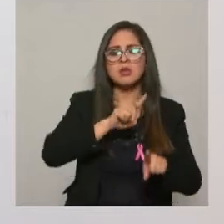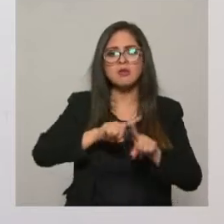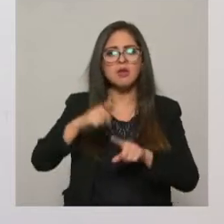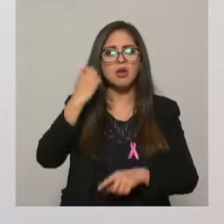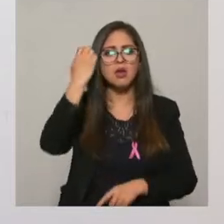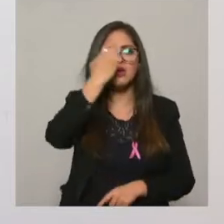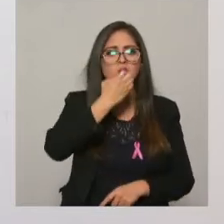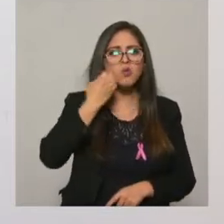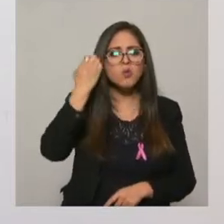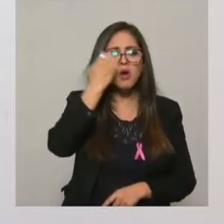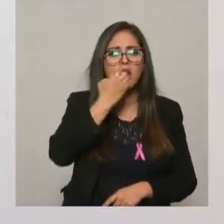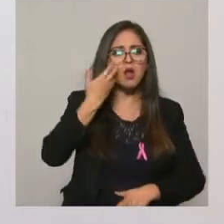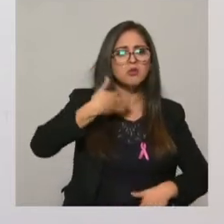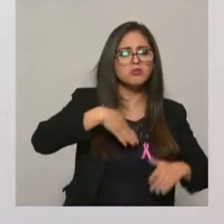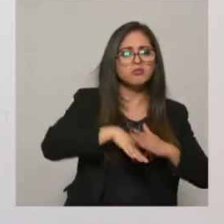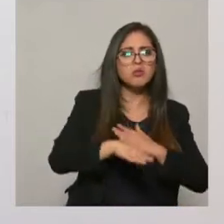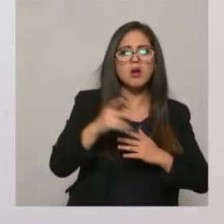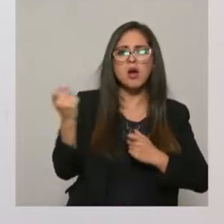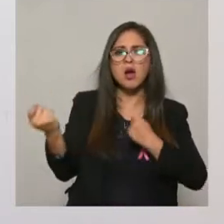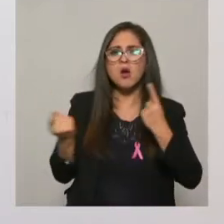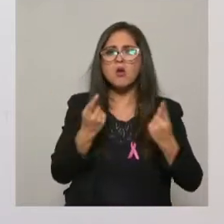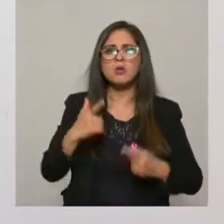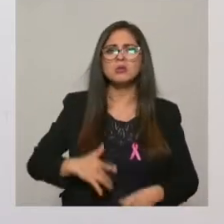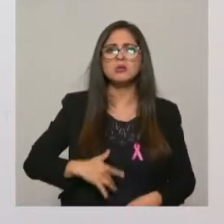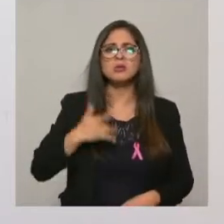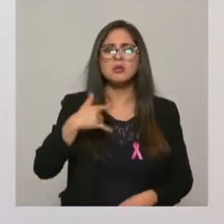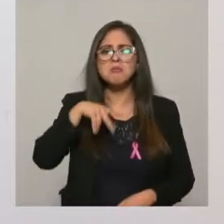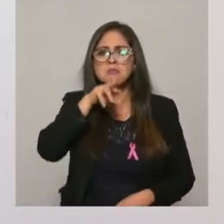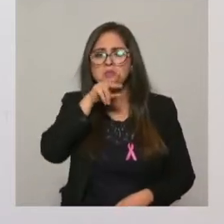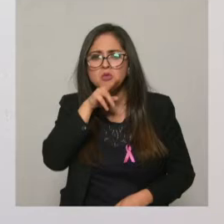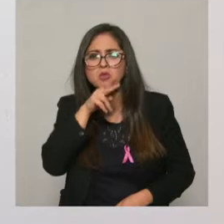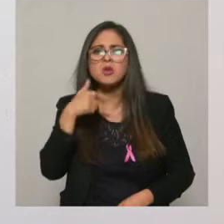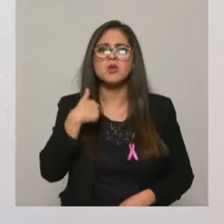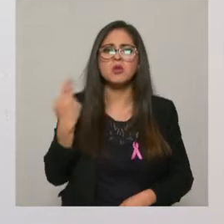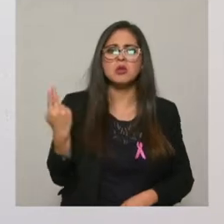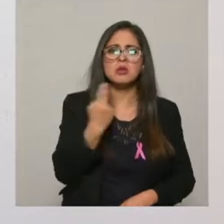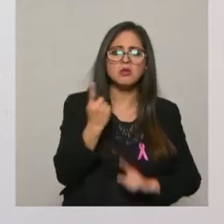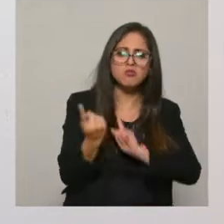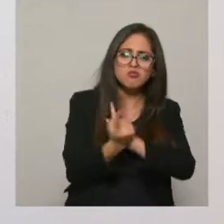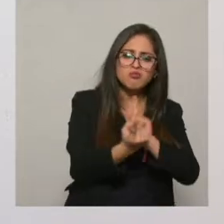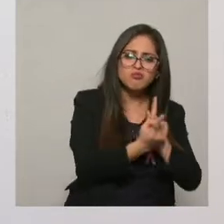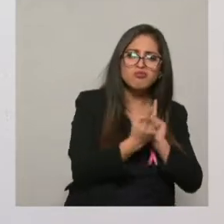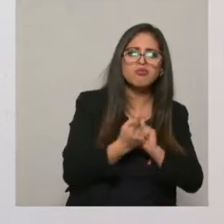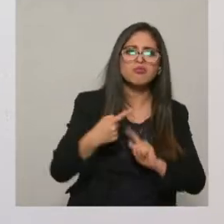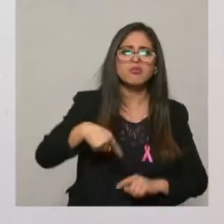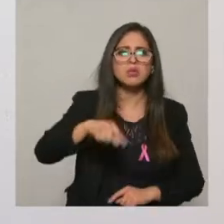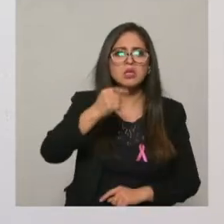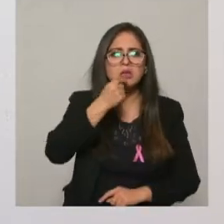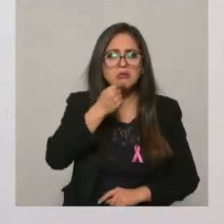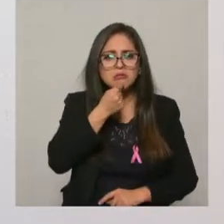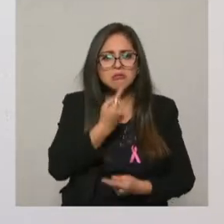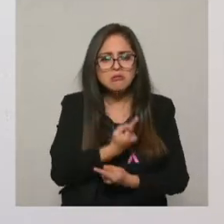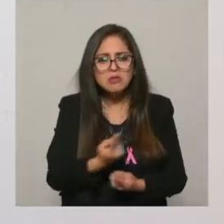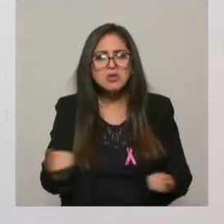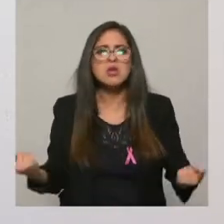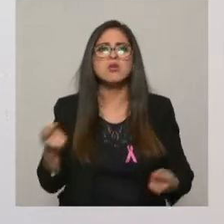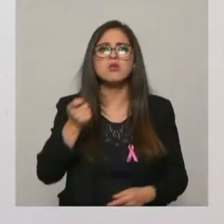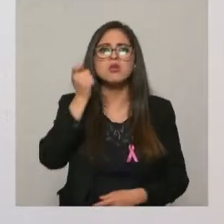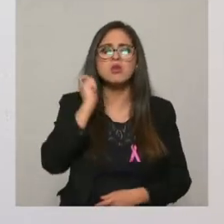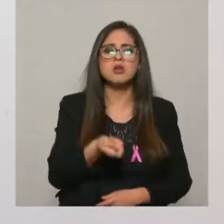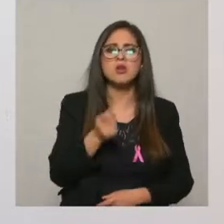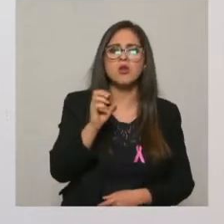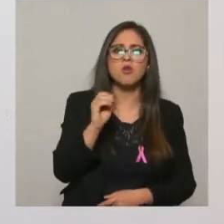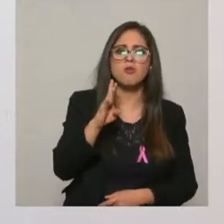públicas empezó a haber esa preocupación, entonces a empezar a platicar con los niños cómo son las ofrendas, empezar a escoger